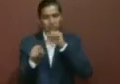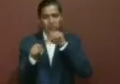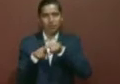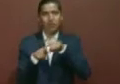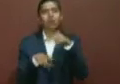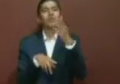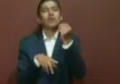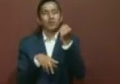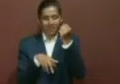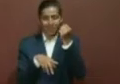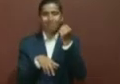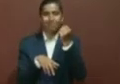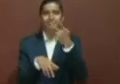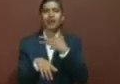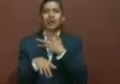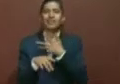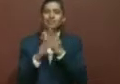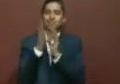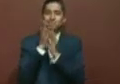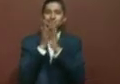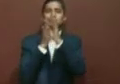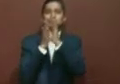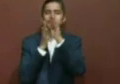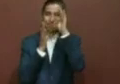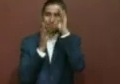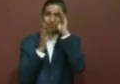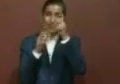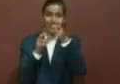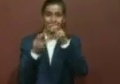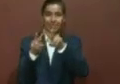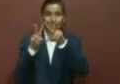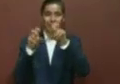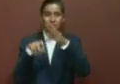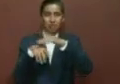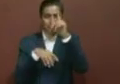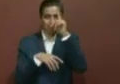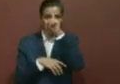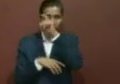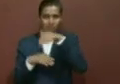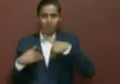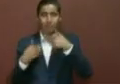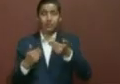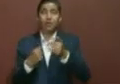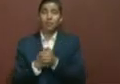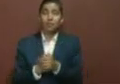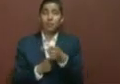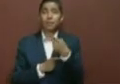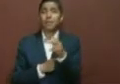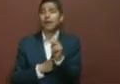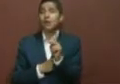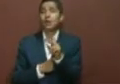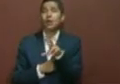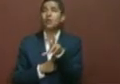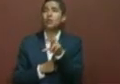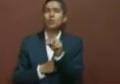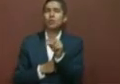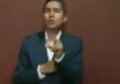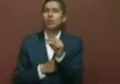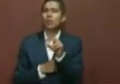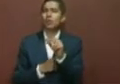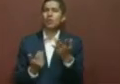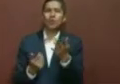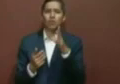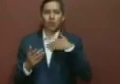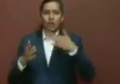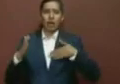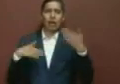hay presencia y es un tema muy complicado. Pero no estamos, y no me